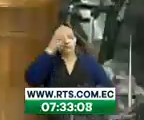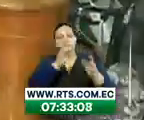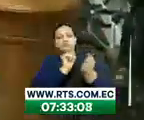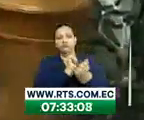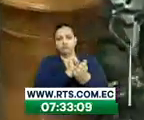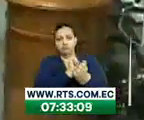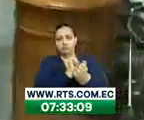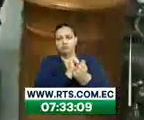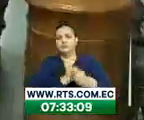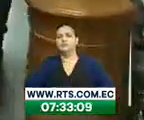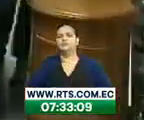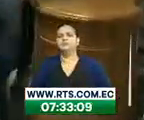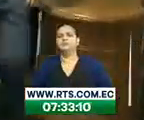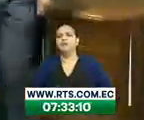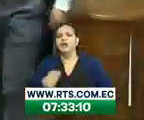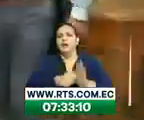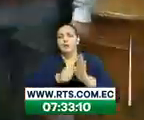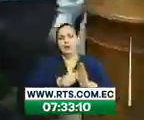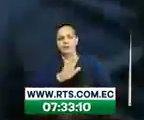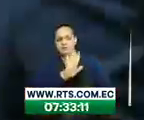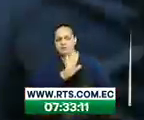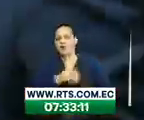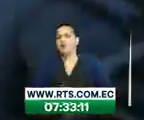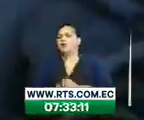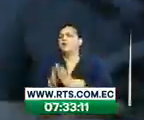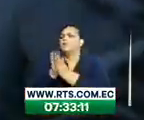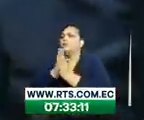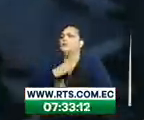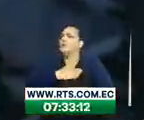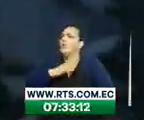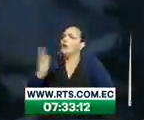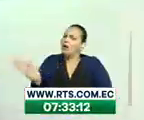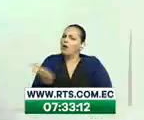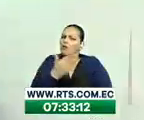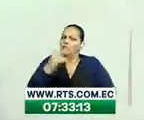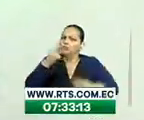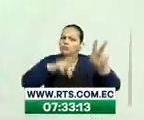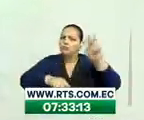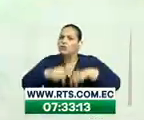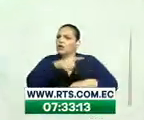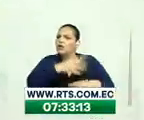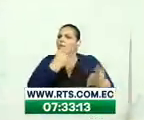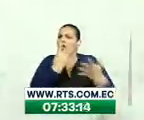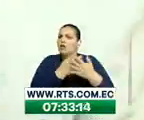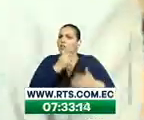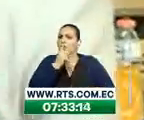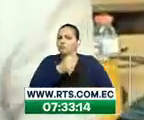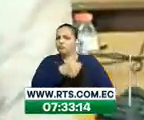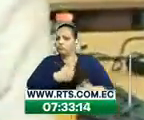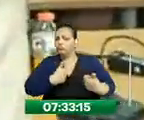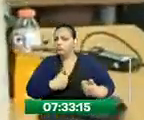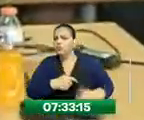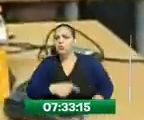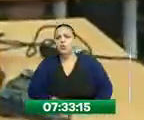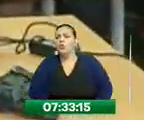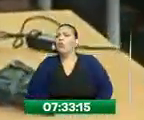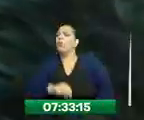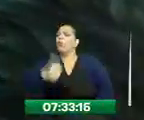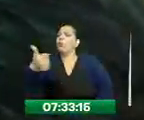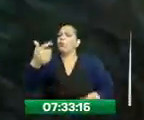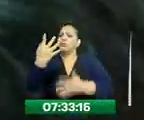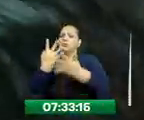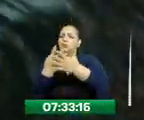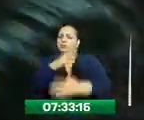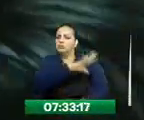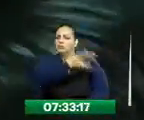como objetivo el cambio de centro de rehabilitación del ex segundo mandatario, quien fue sentenciado a